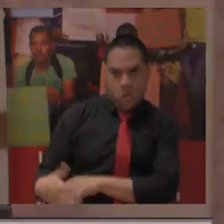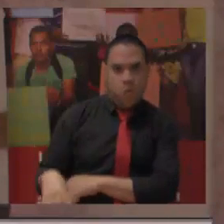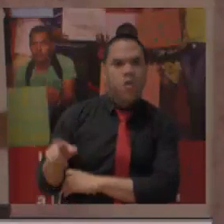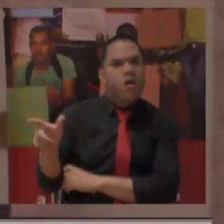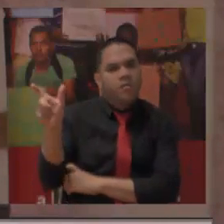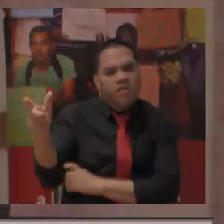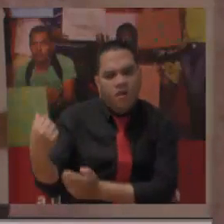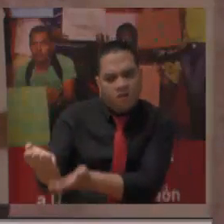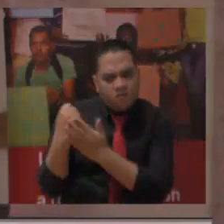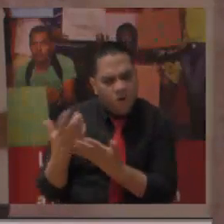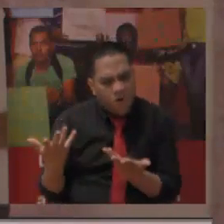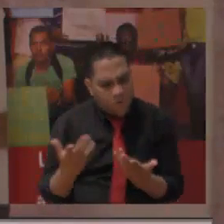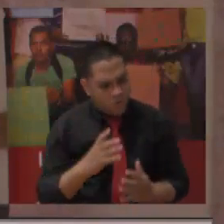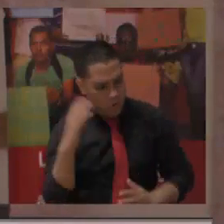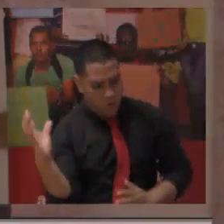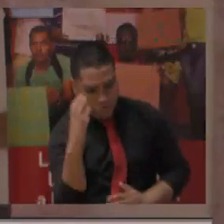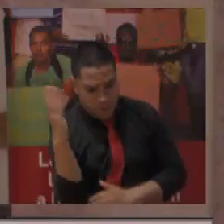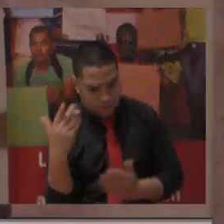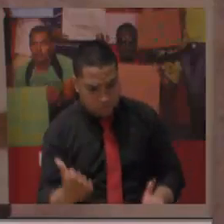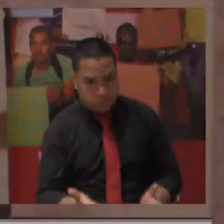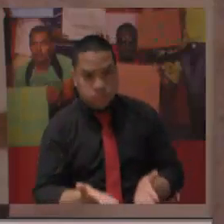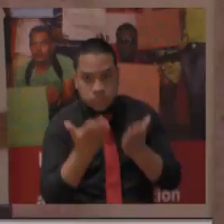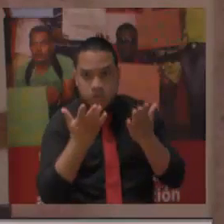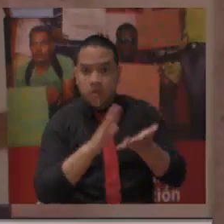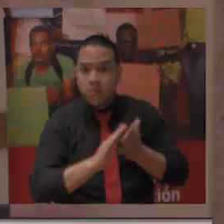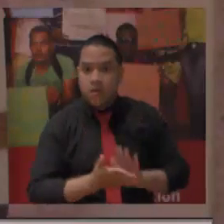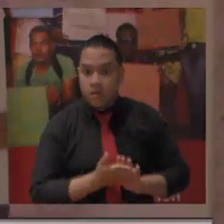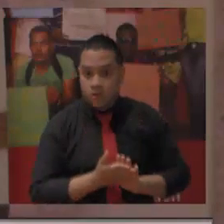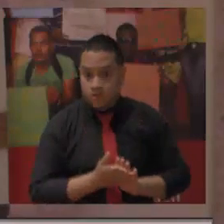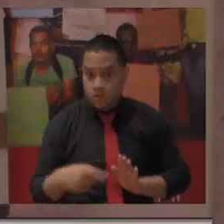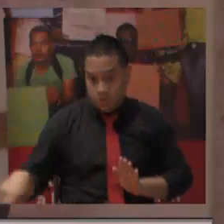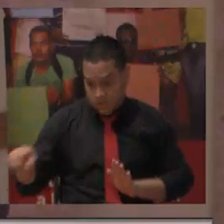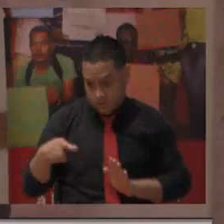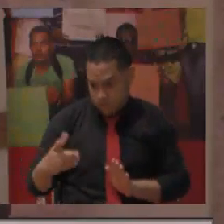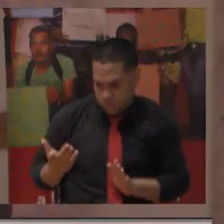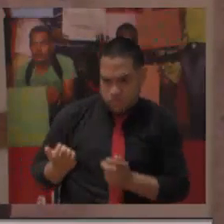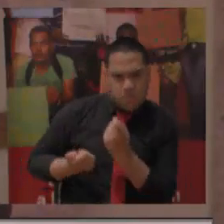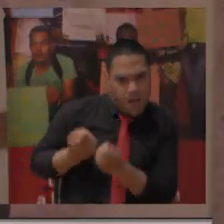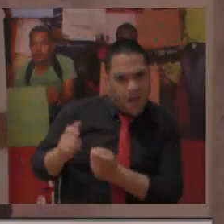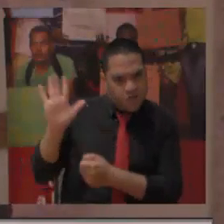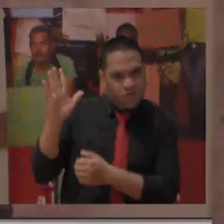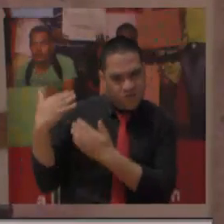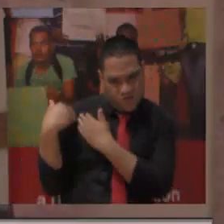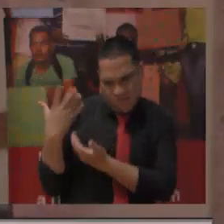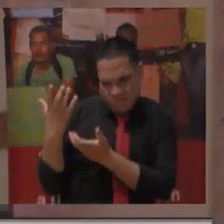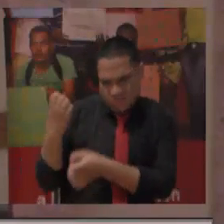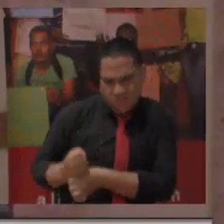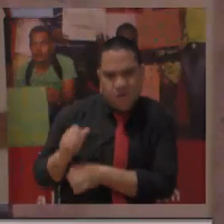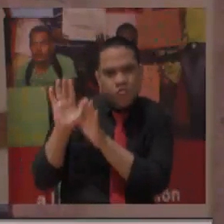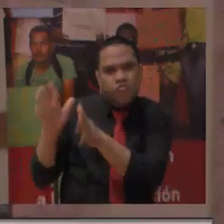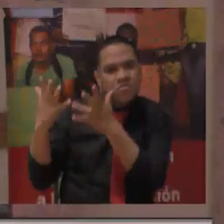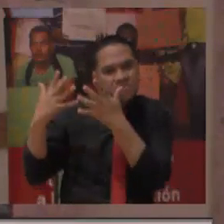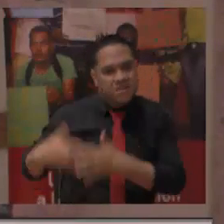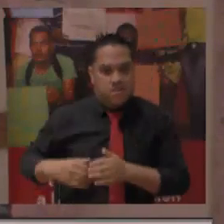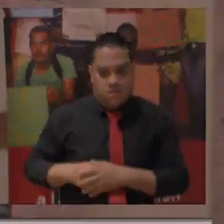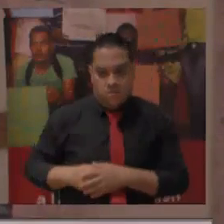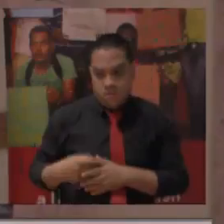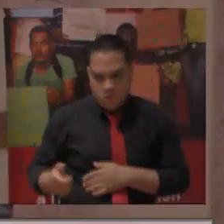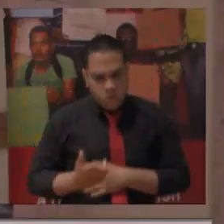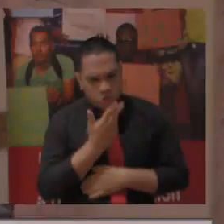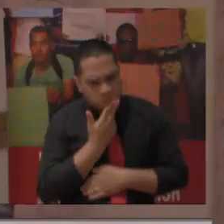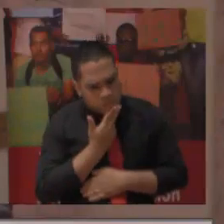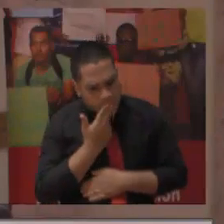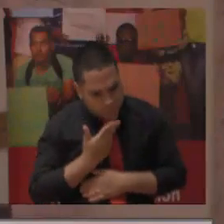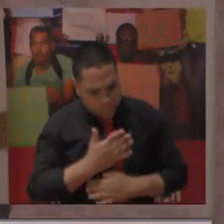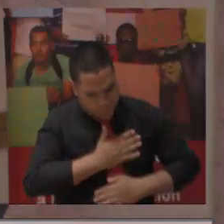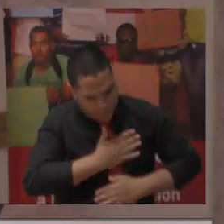construir esa Colombia que queremos, porque además de ser muy buenos en sus negocios, son personas muy comprometidas con la construcción de la